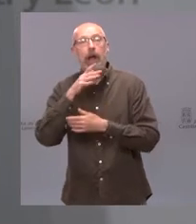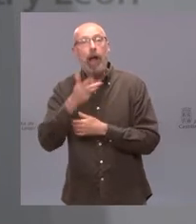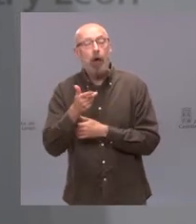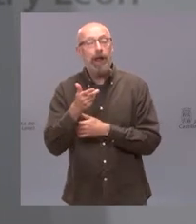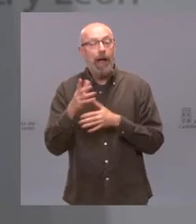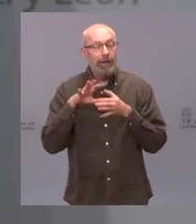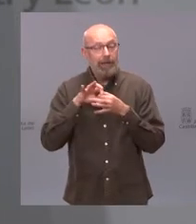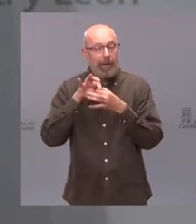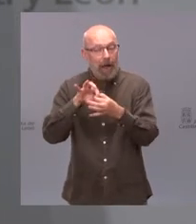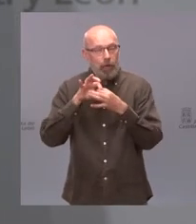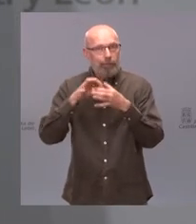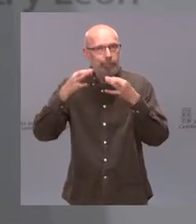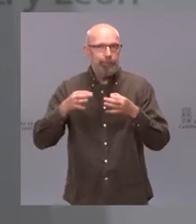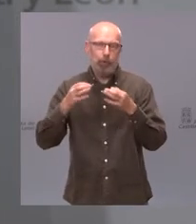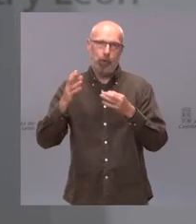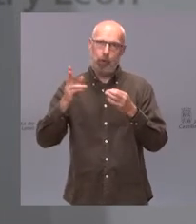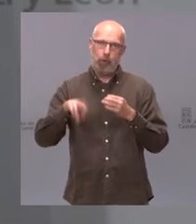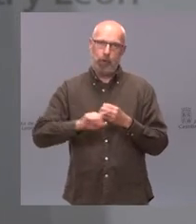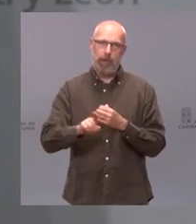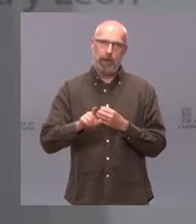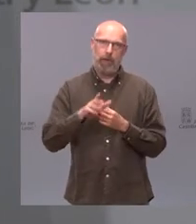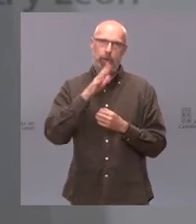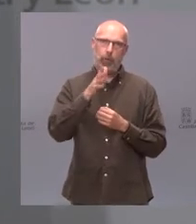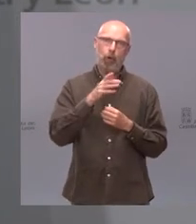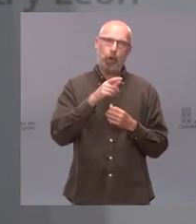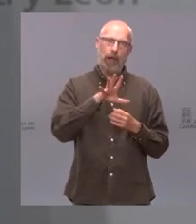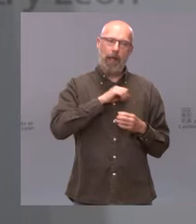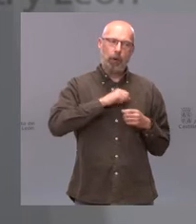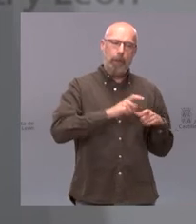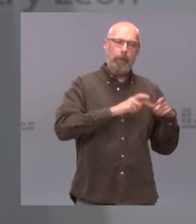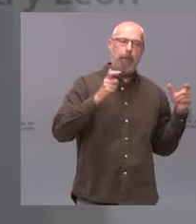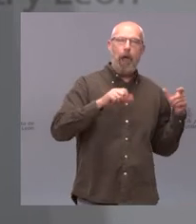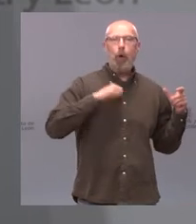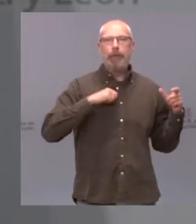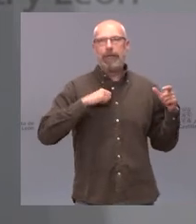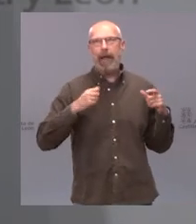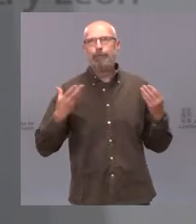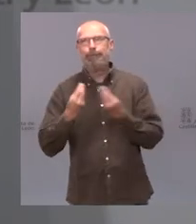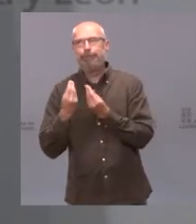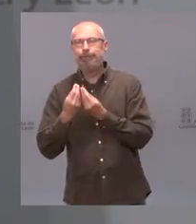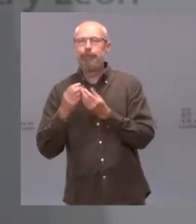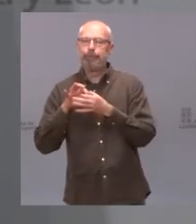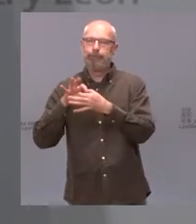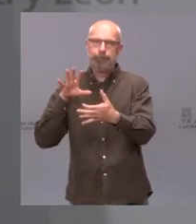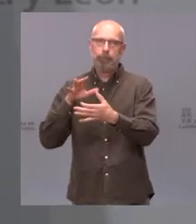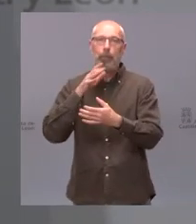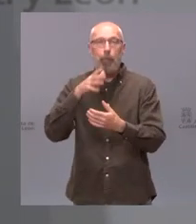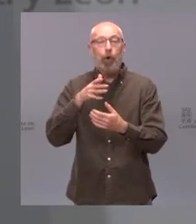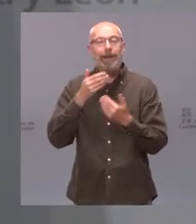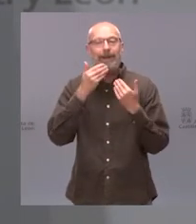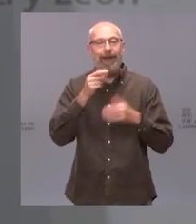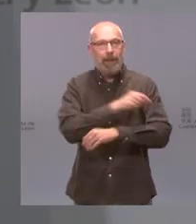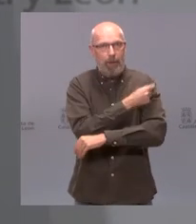relación ya no es así. No hay una relación tan directa entre la incidencia y la hospitalización, porque la vacunación